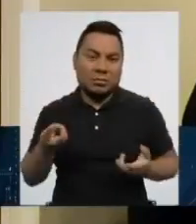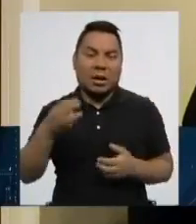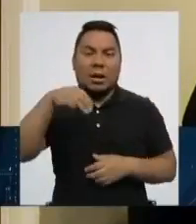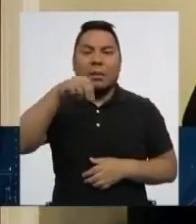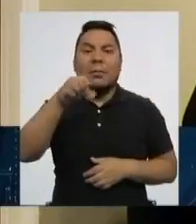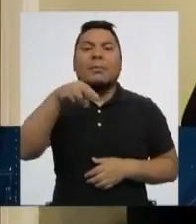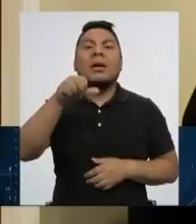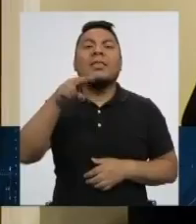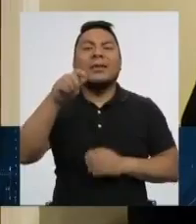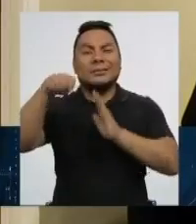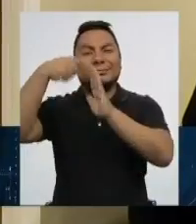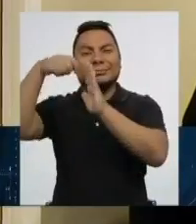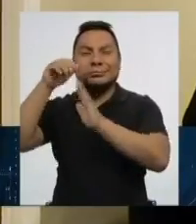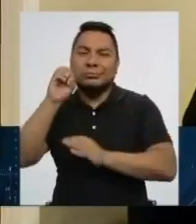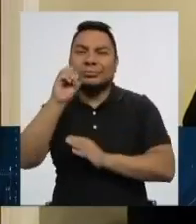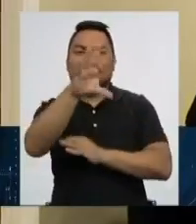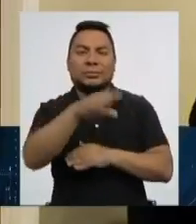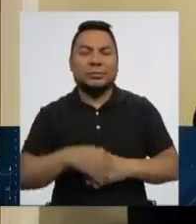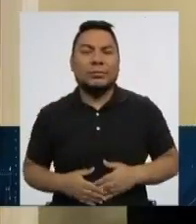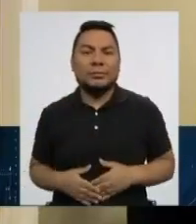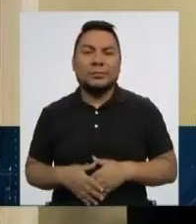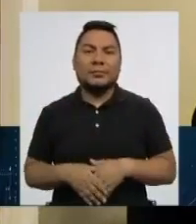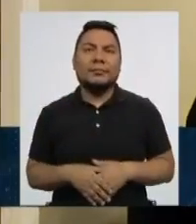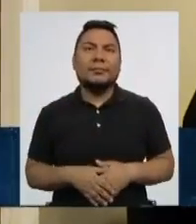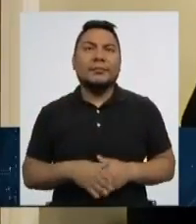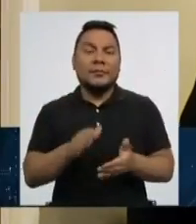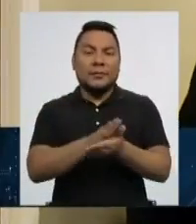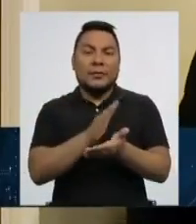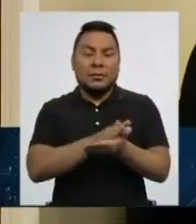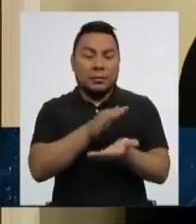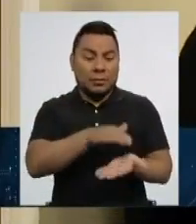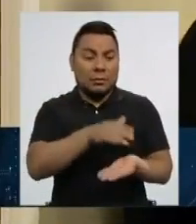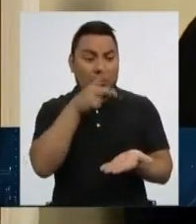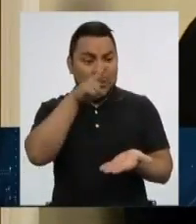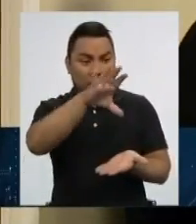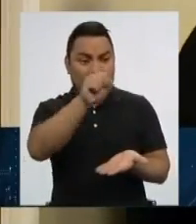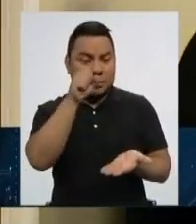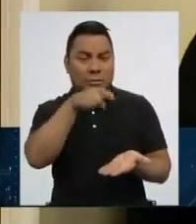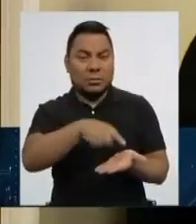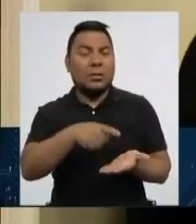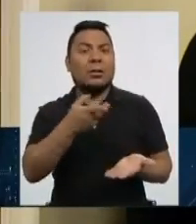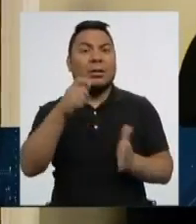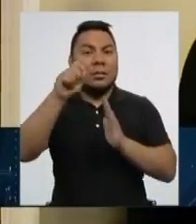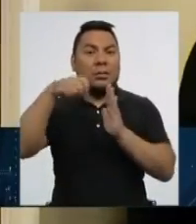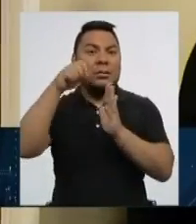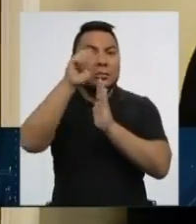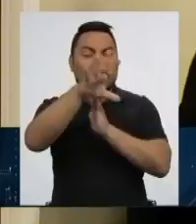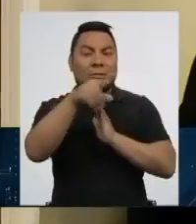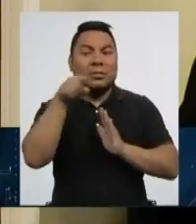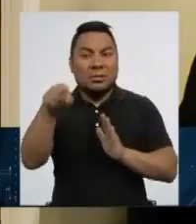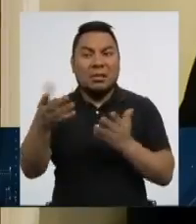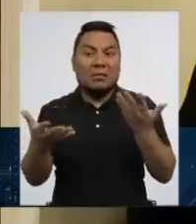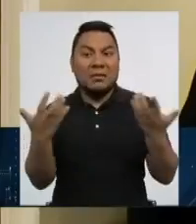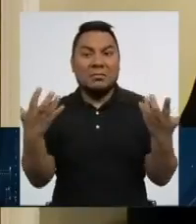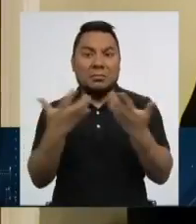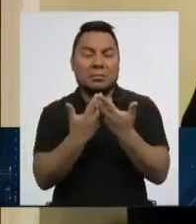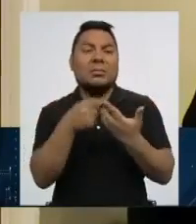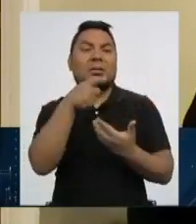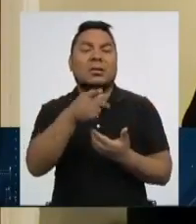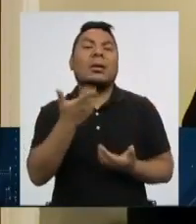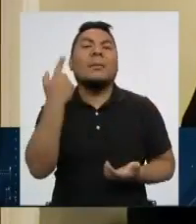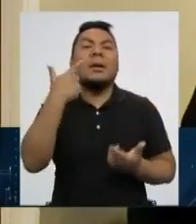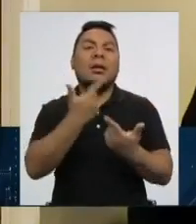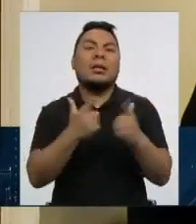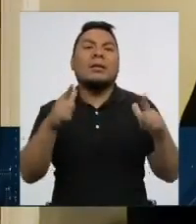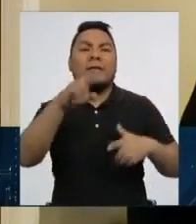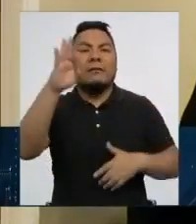Los hechos tienen relación con una supuesta negociación de votos parlamentarios para salvar de la